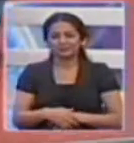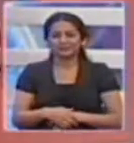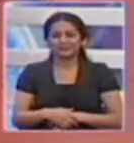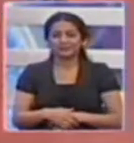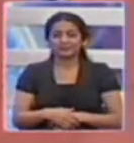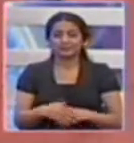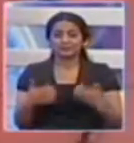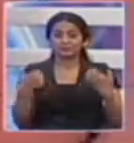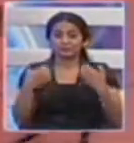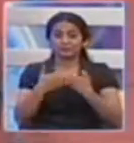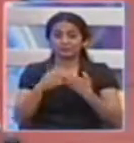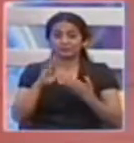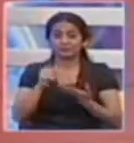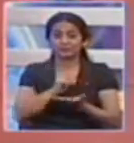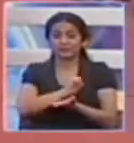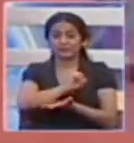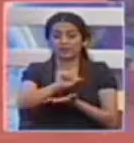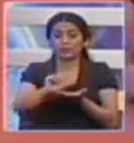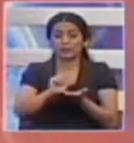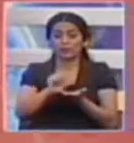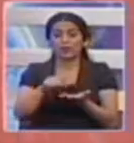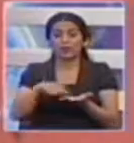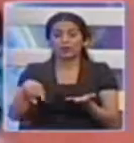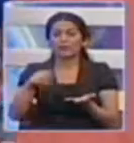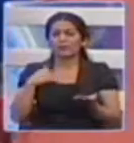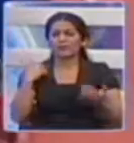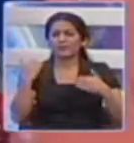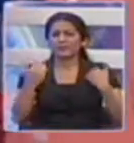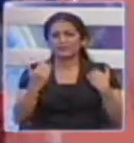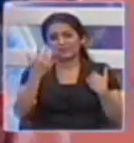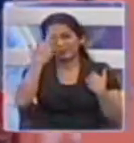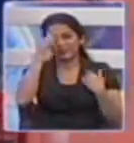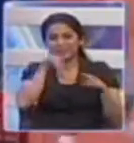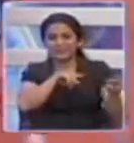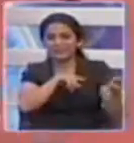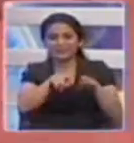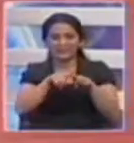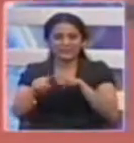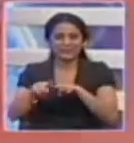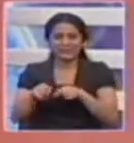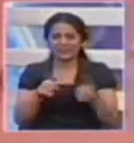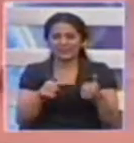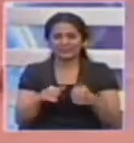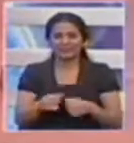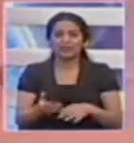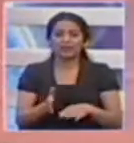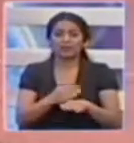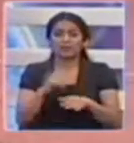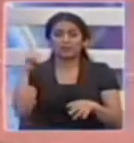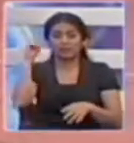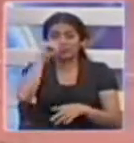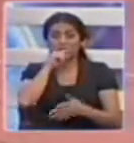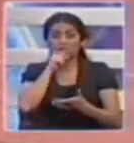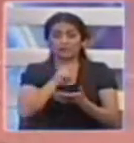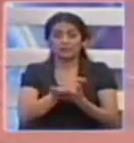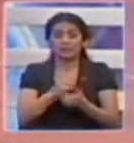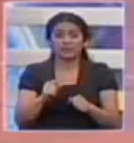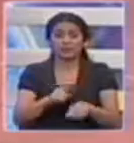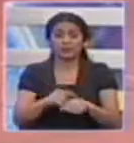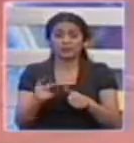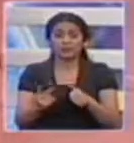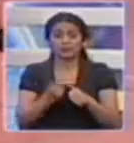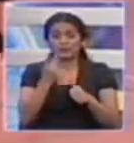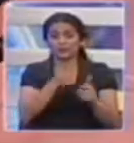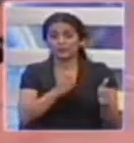de la provincia de la SUAI se mostraron contentos por haber realizado un buen torneo. Sí, se nos complicó porque el segundo ya comenzamos con unos errores,